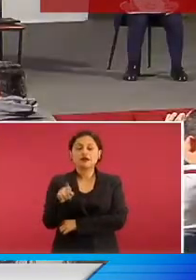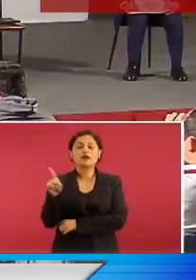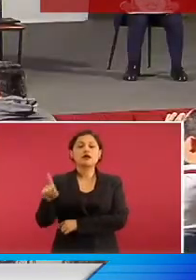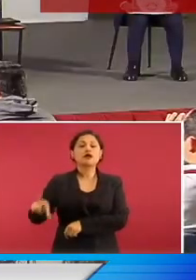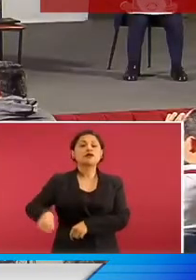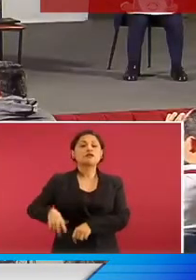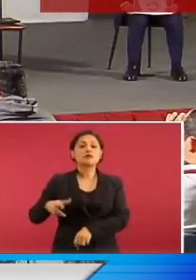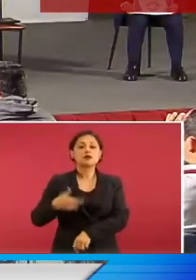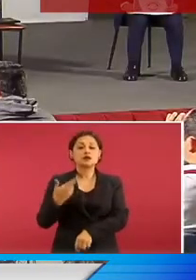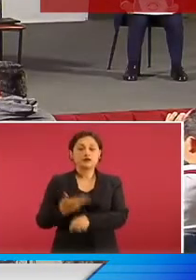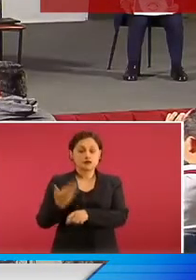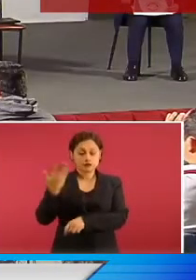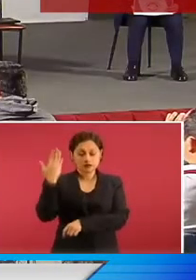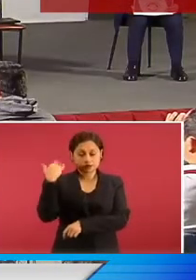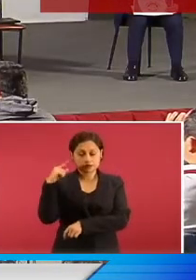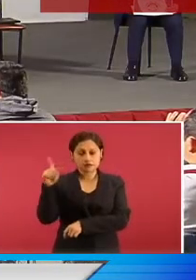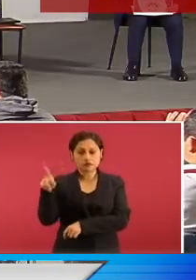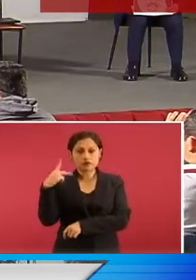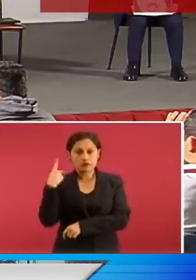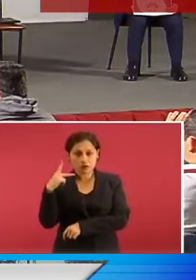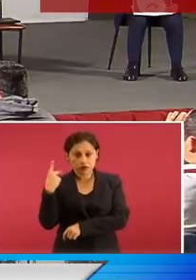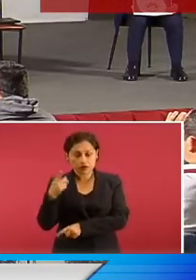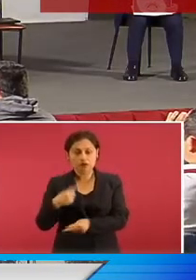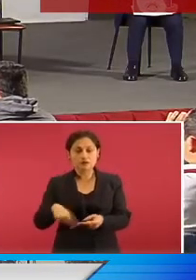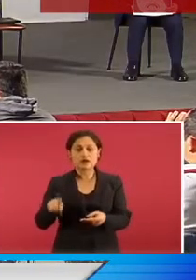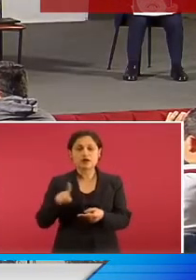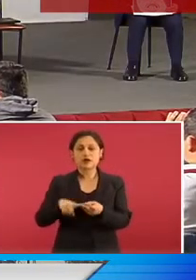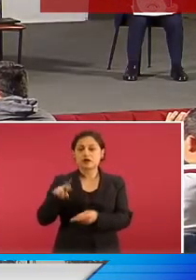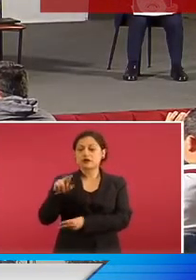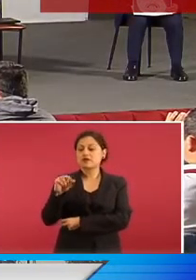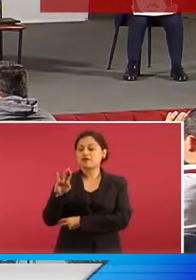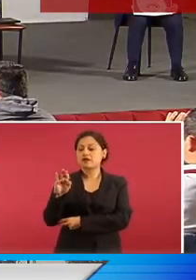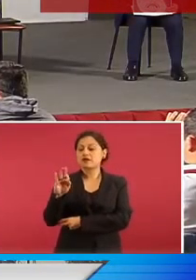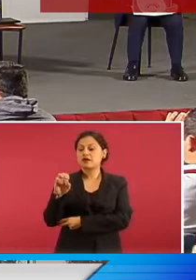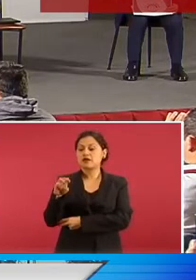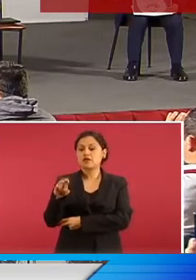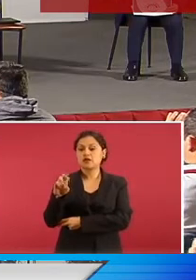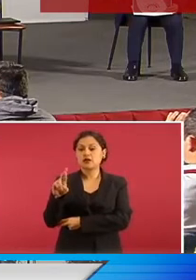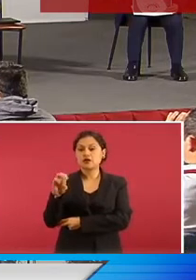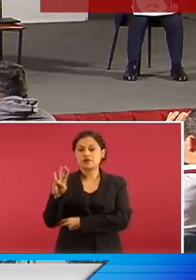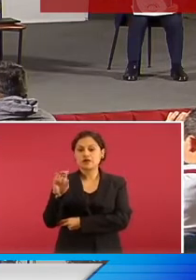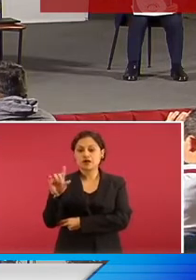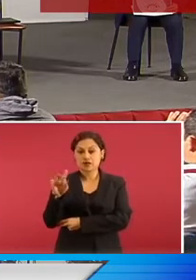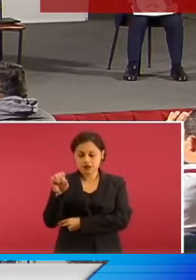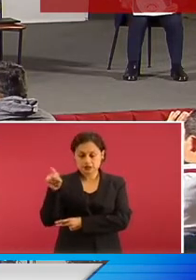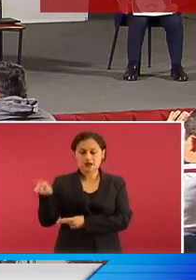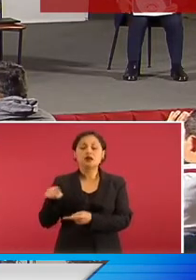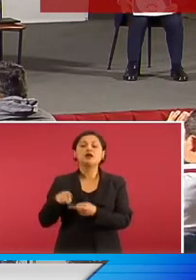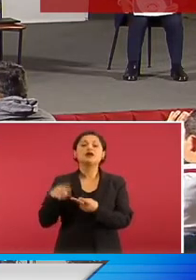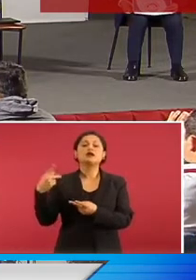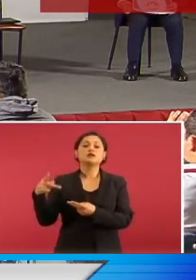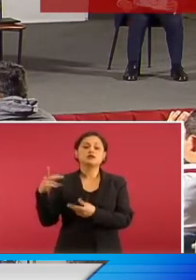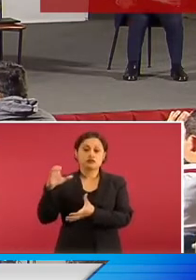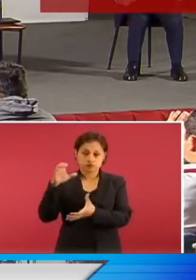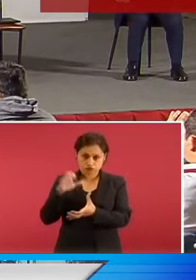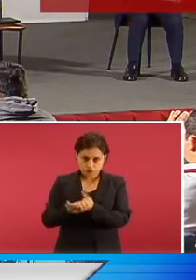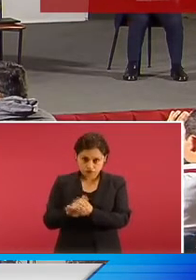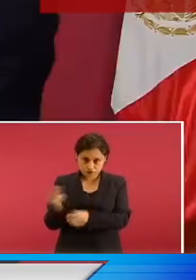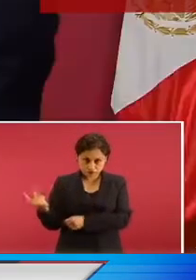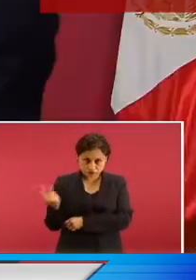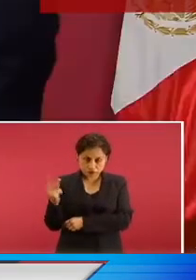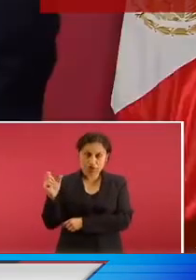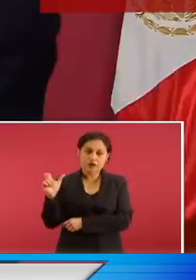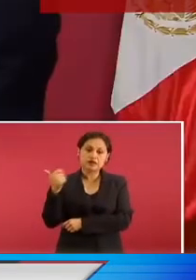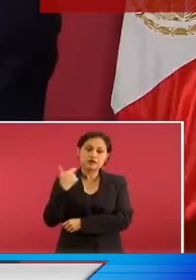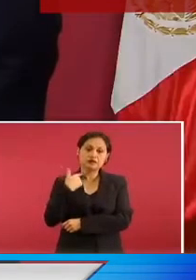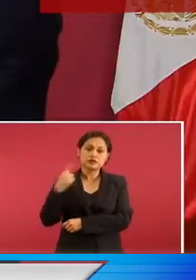que la causa probable del accidente fue la pérdida de control del helicóptero debido a un balanceo repentino hacia la izquierda que no fue recuperado por el